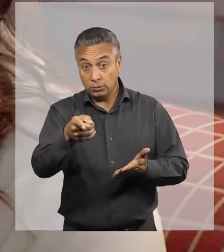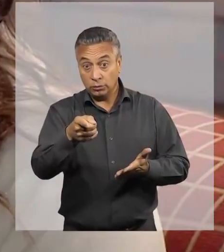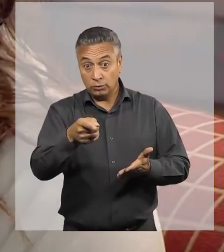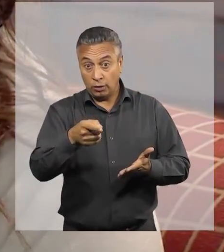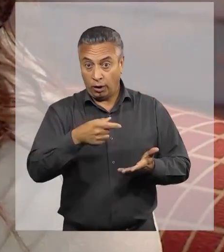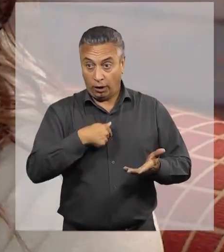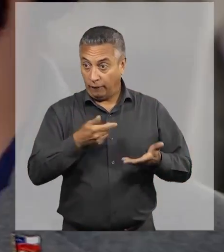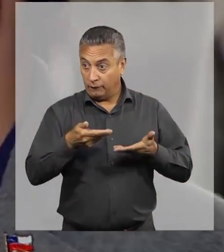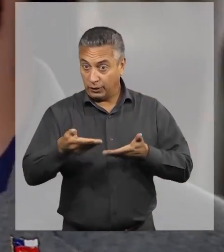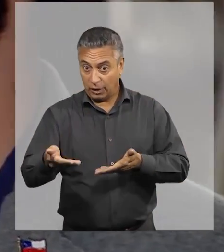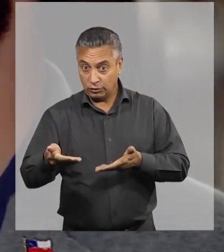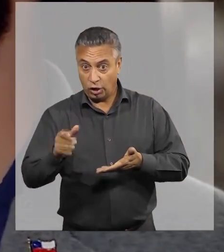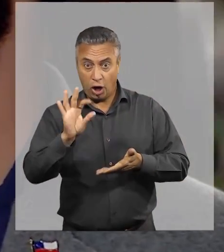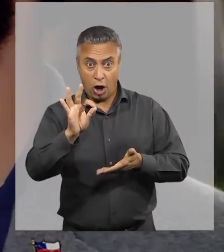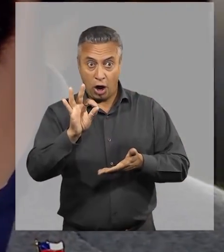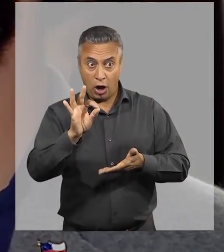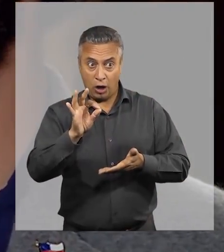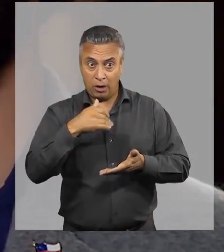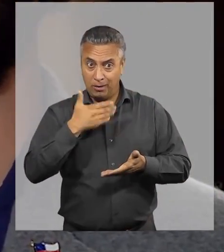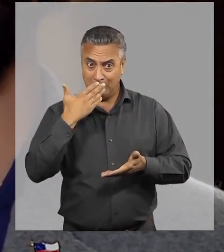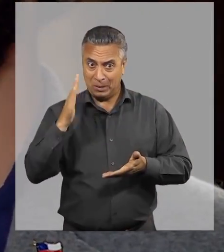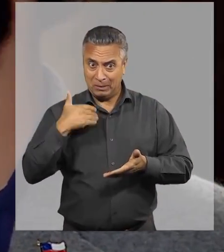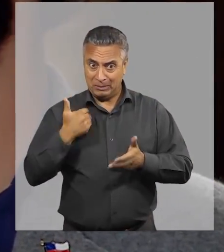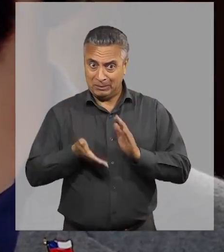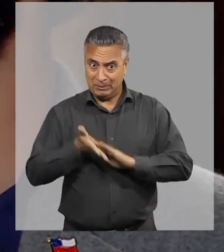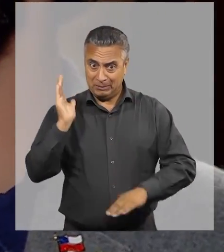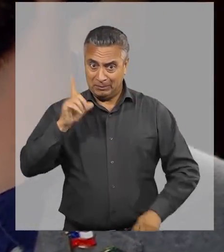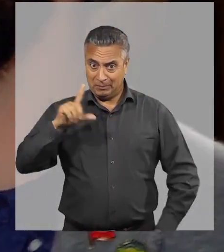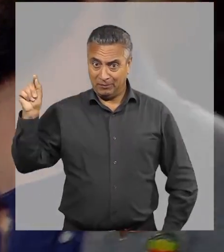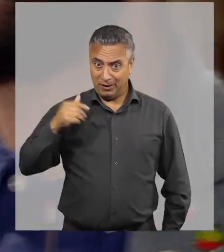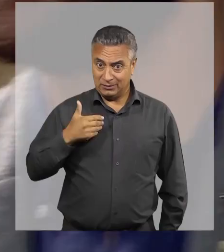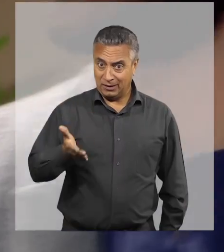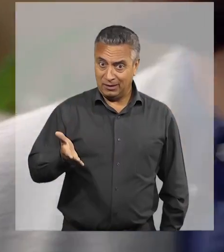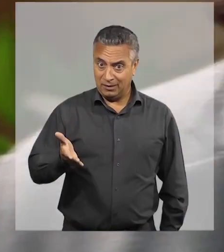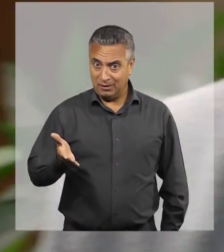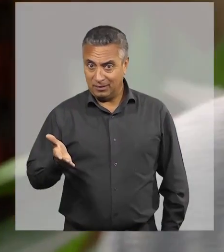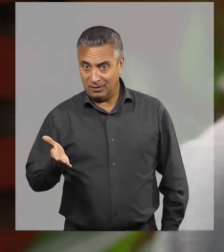¿Y eso es una invitación o una indirecta para que me vaya?